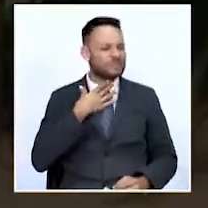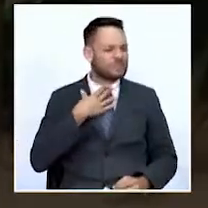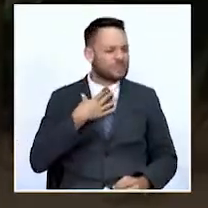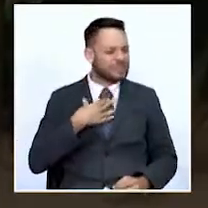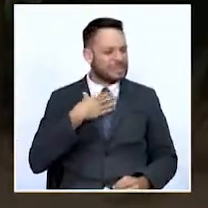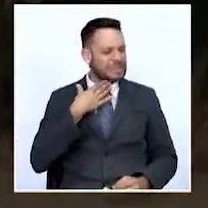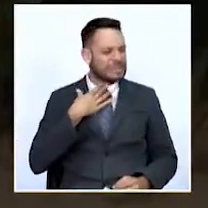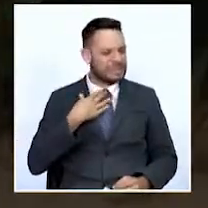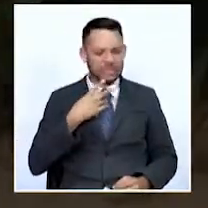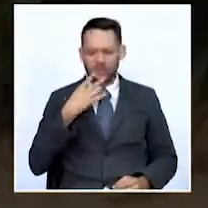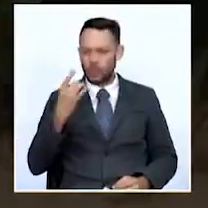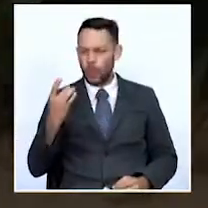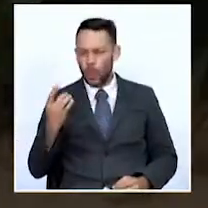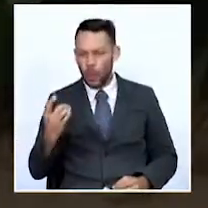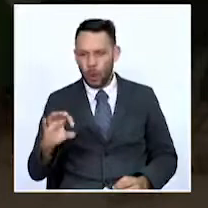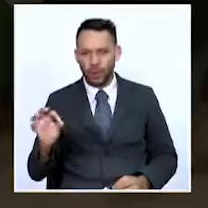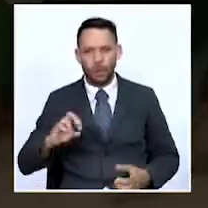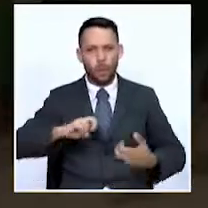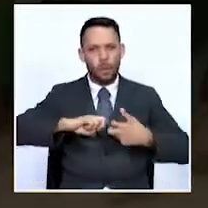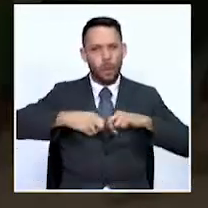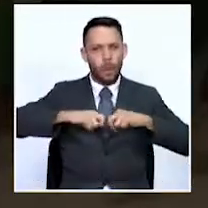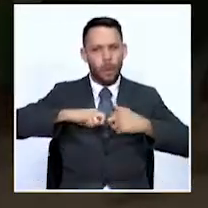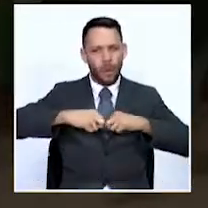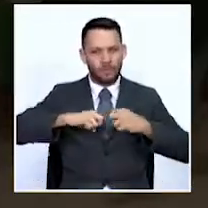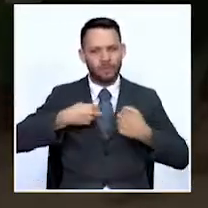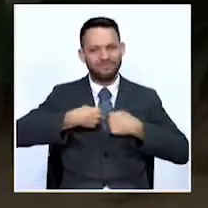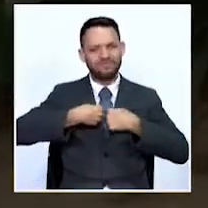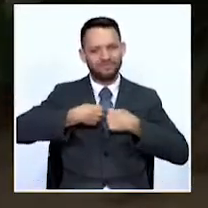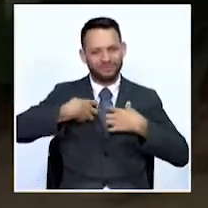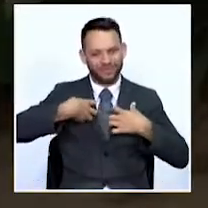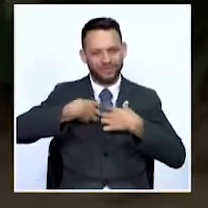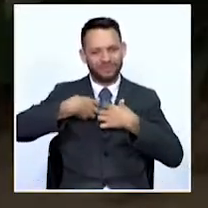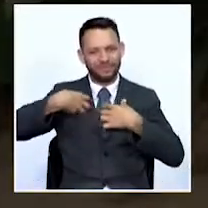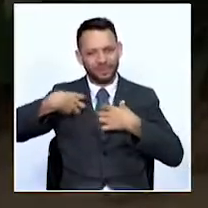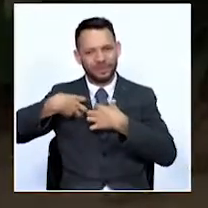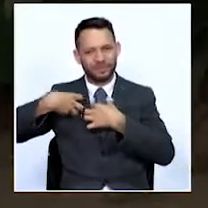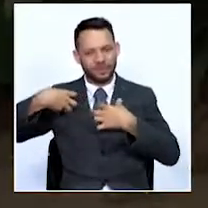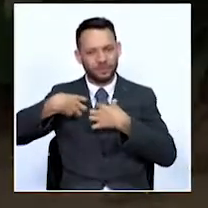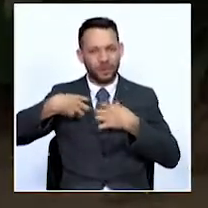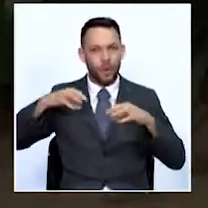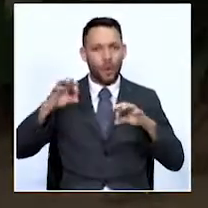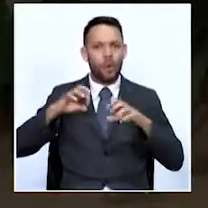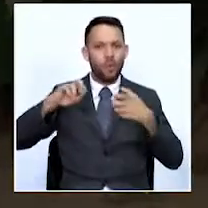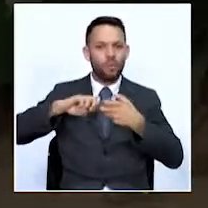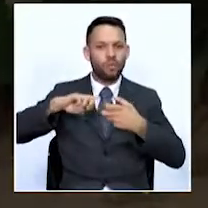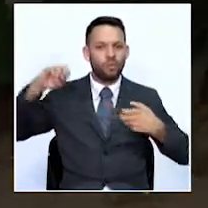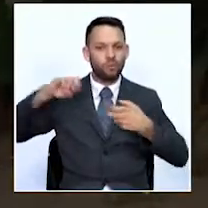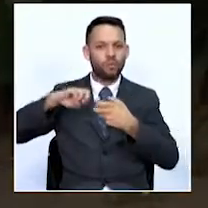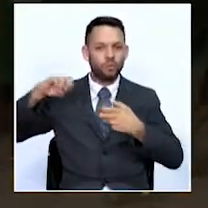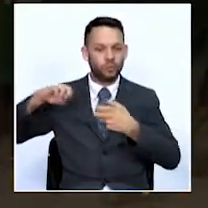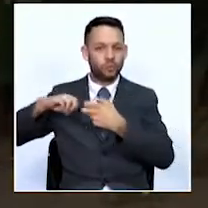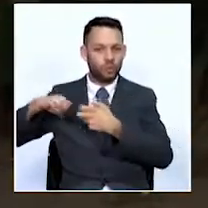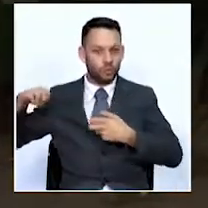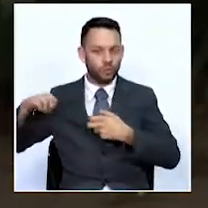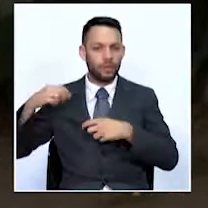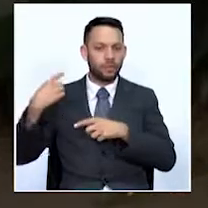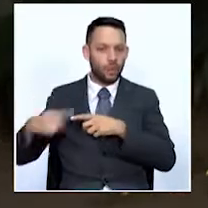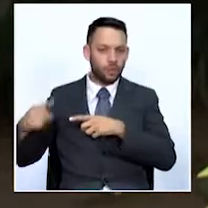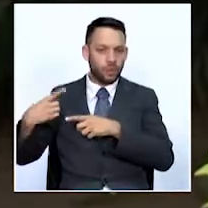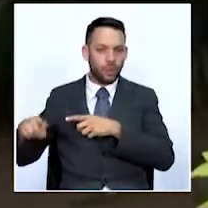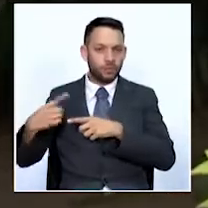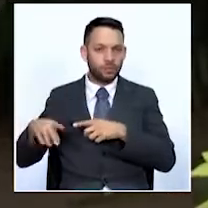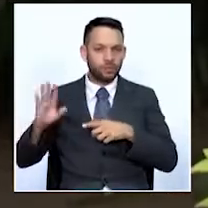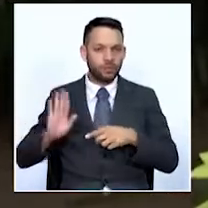en las articulaciones, la persona que dice que le duele todo el cuerpo y siente dolor musculares y demás. El tema del dolor